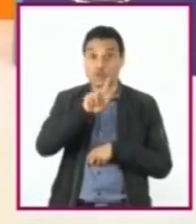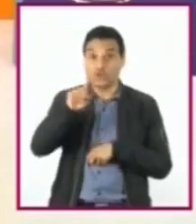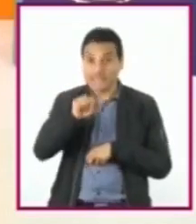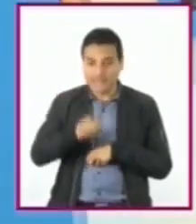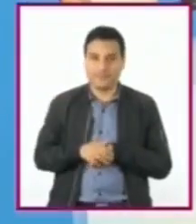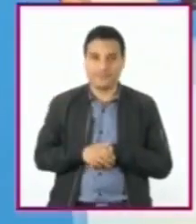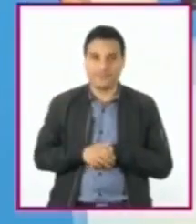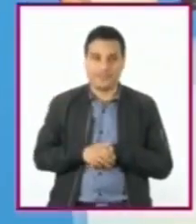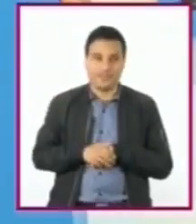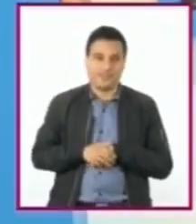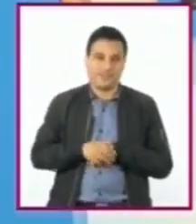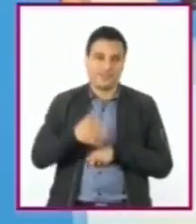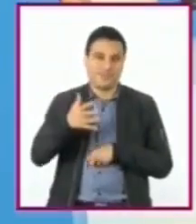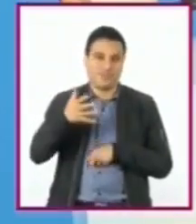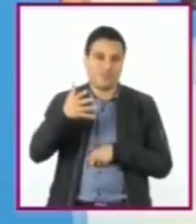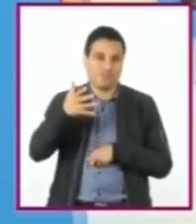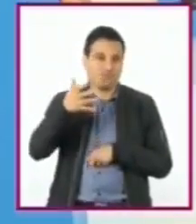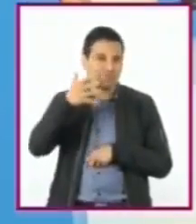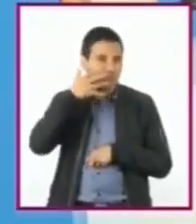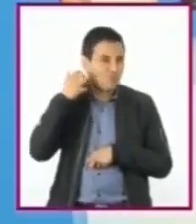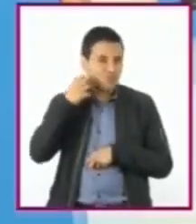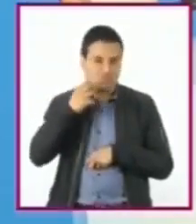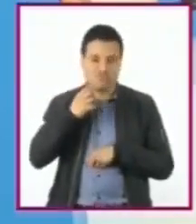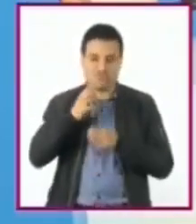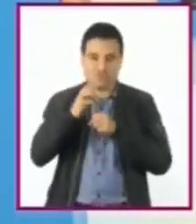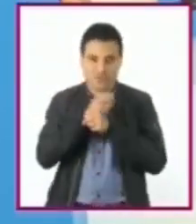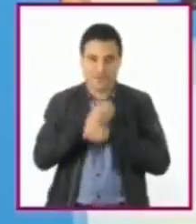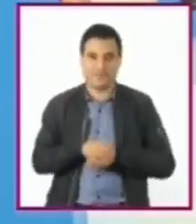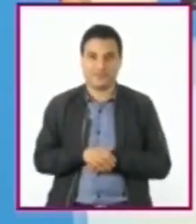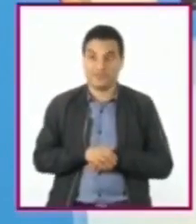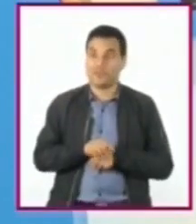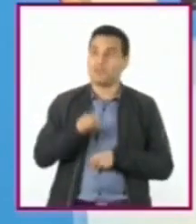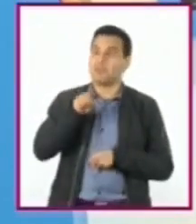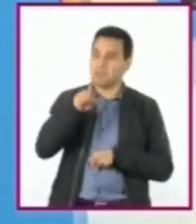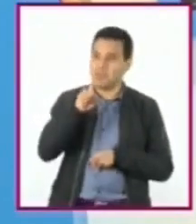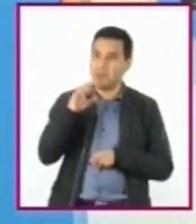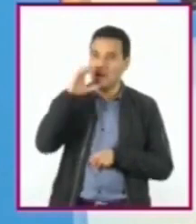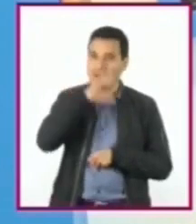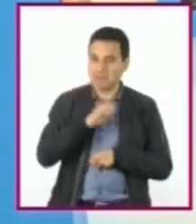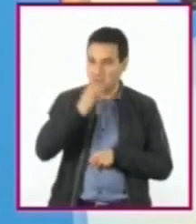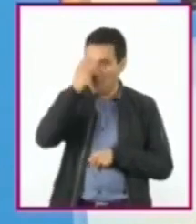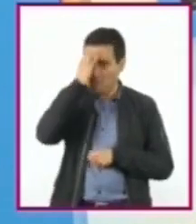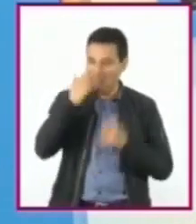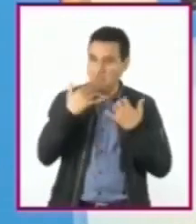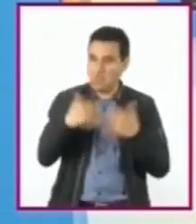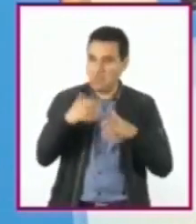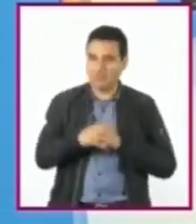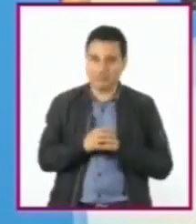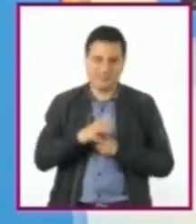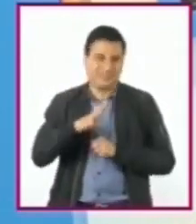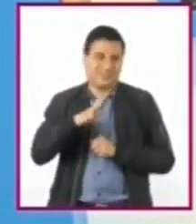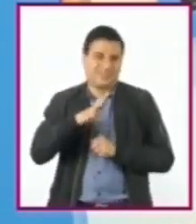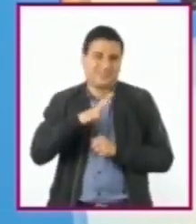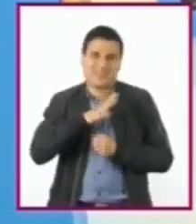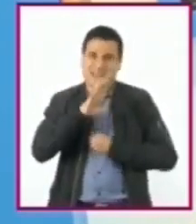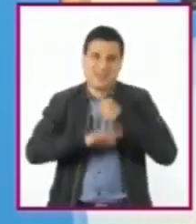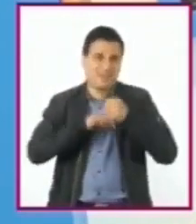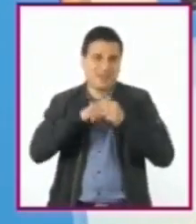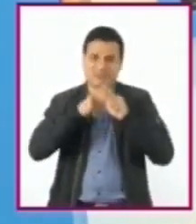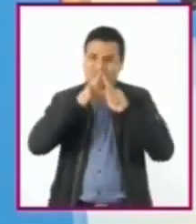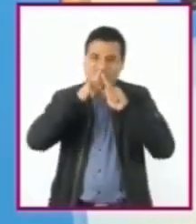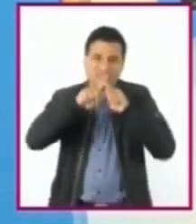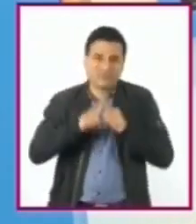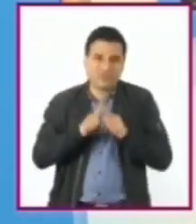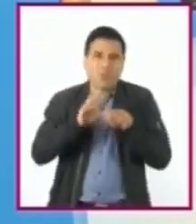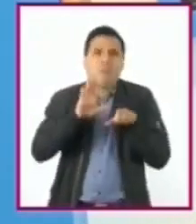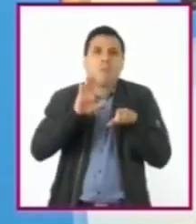puma. Veo que conoces bien el estado de Aguascalientes. Como sabes, tiene una gran diversidad faunística